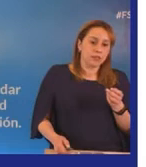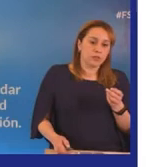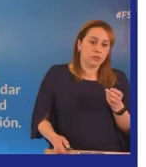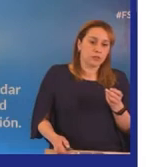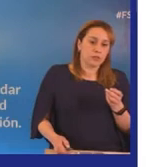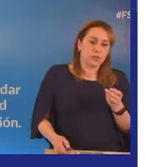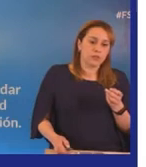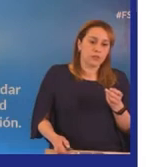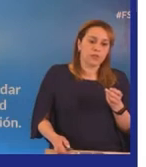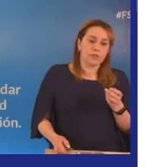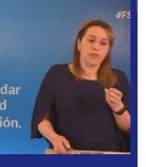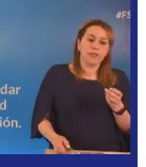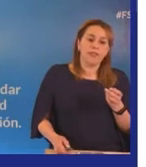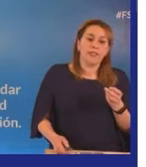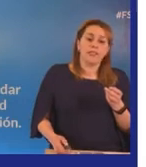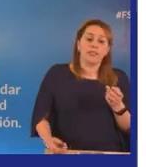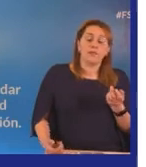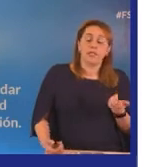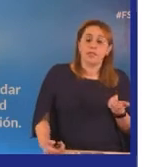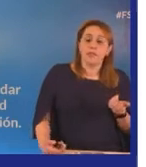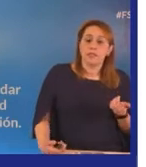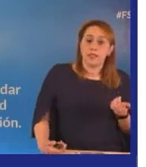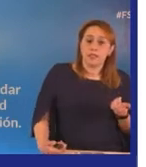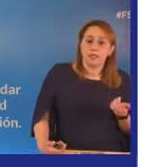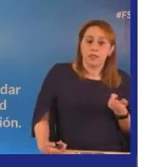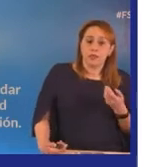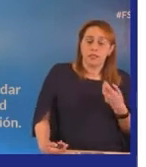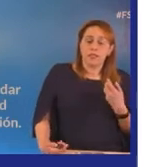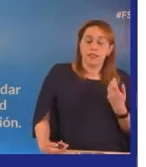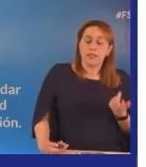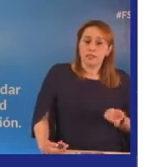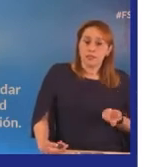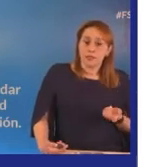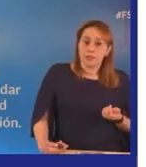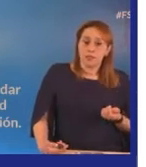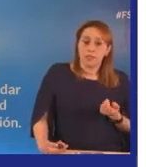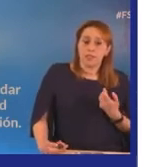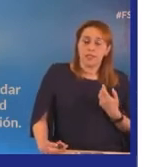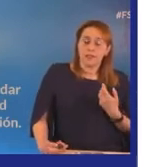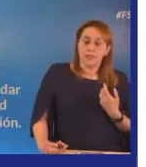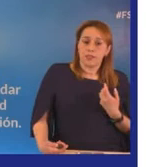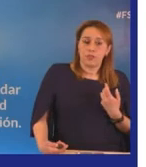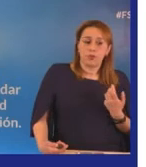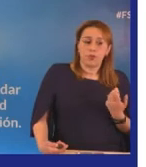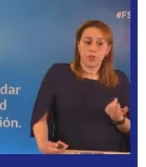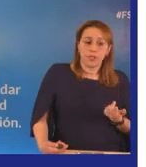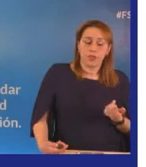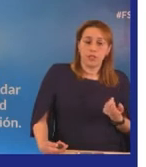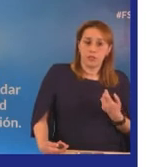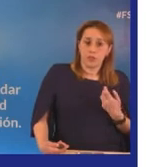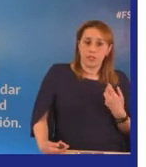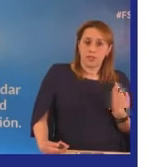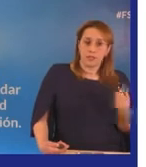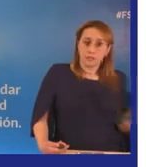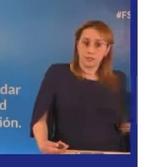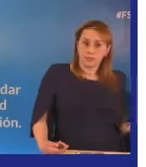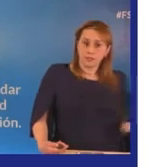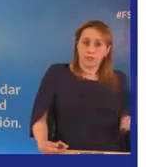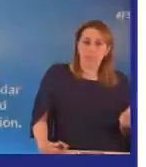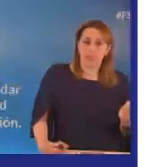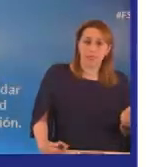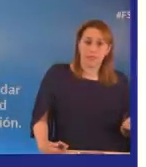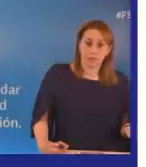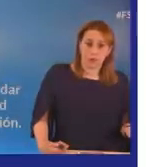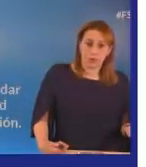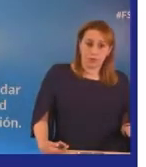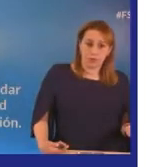significativo, ¿sí? Y ya empieza a fallar o a tener alteraciones, lo que tiene que ver con el movimiento a nivel de miembros